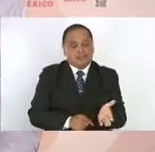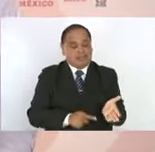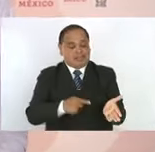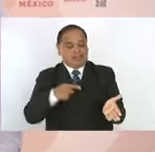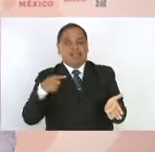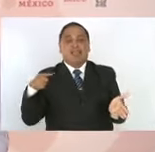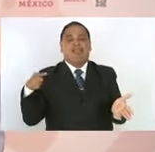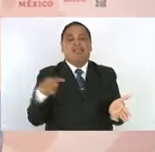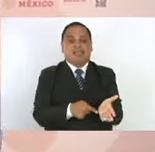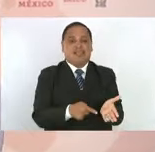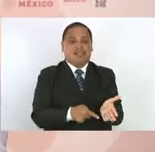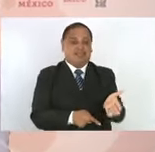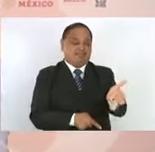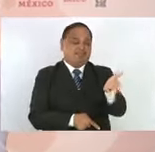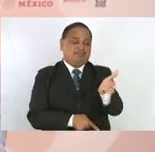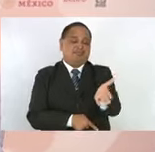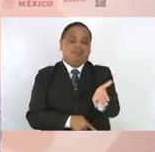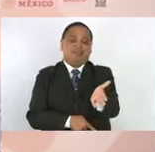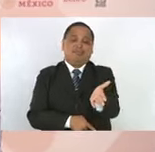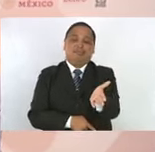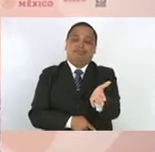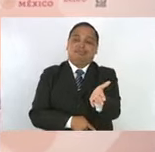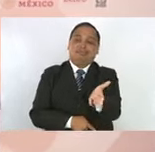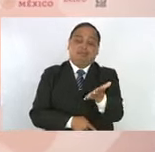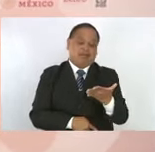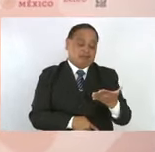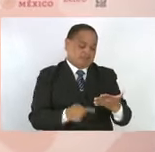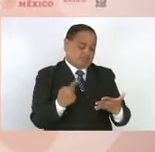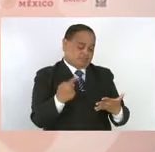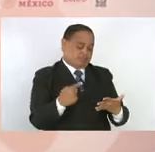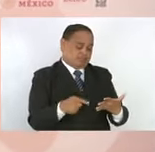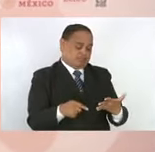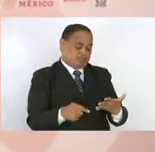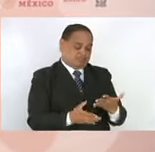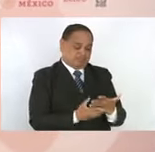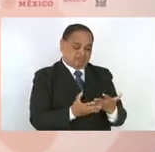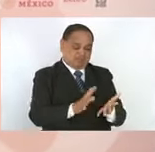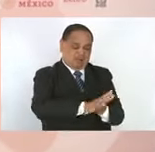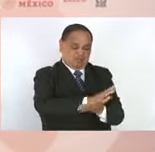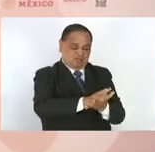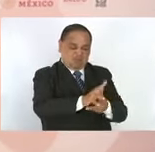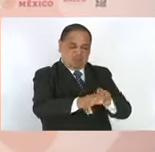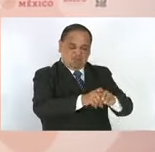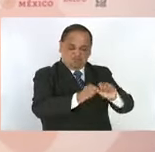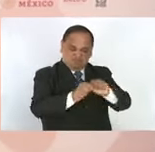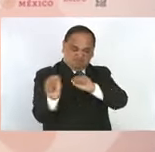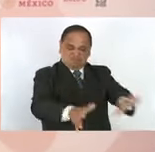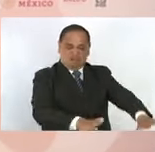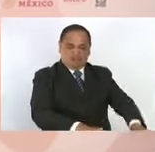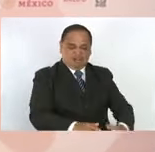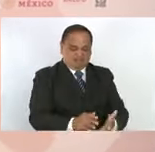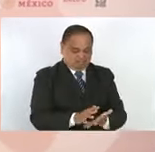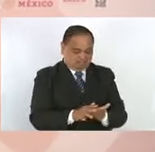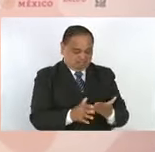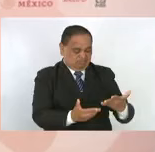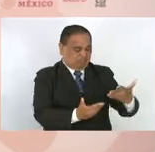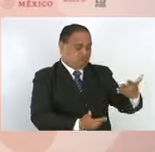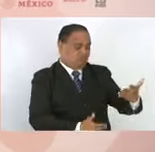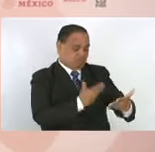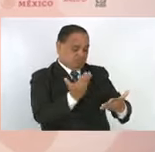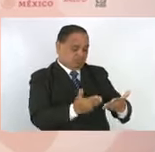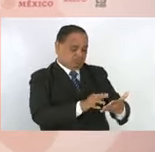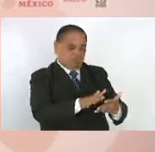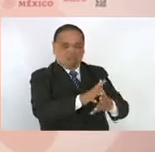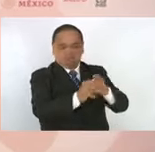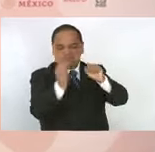instrumentos para rechazar a todos los que querían estudiar